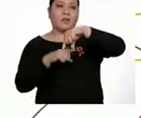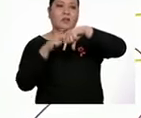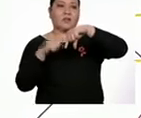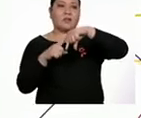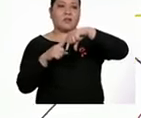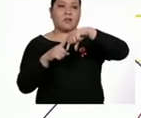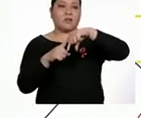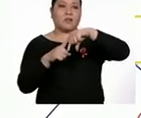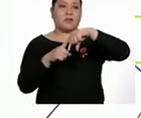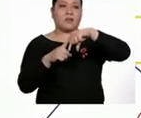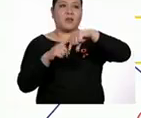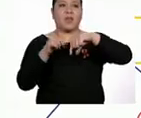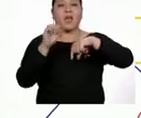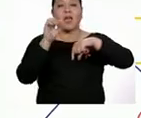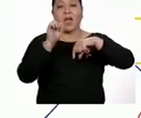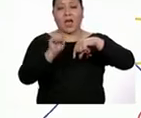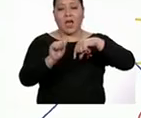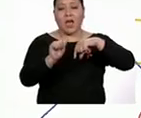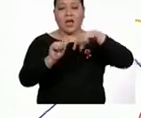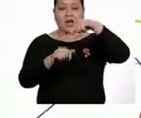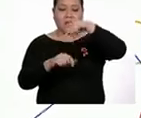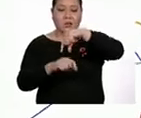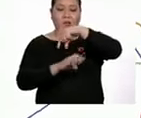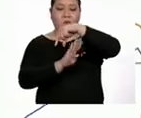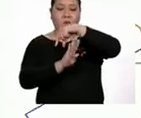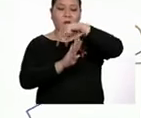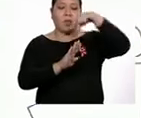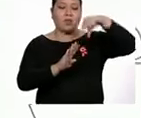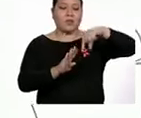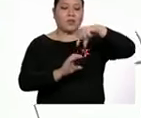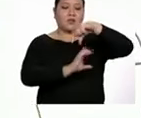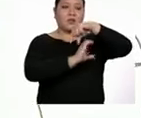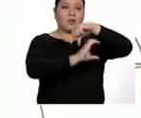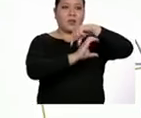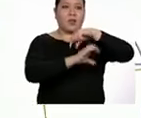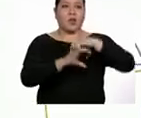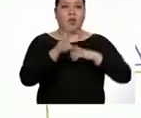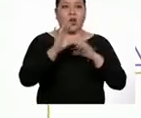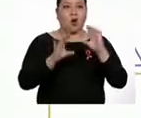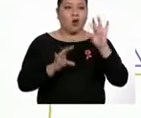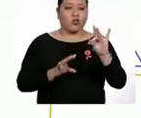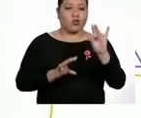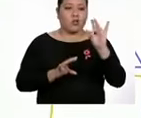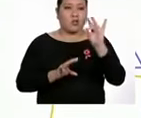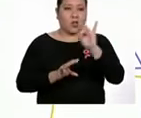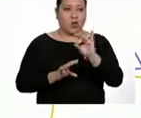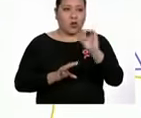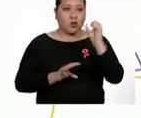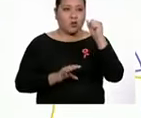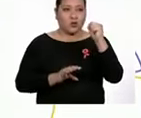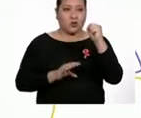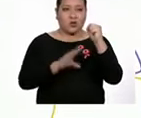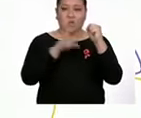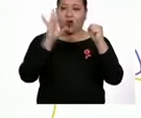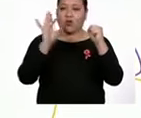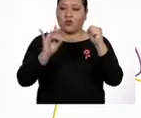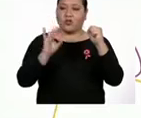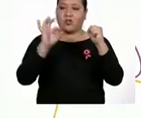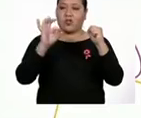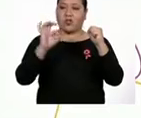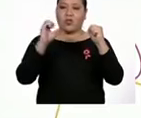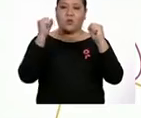es de los tres intervalos, cuyos extremos son 88 y 89. El gráfico